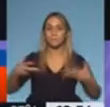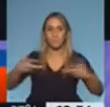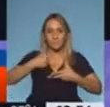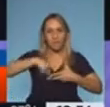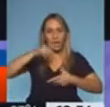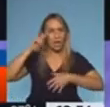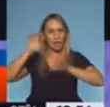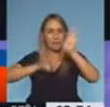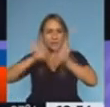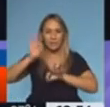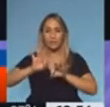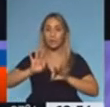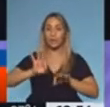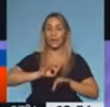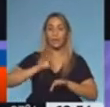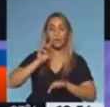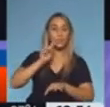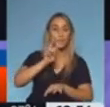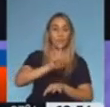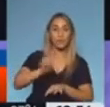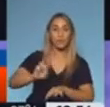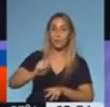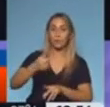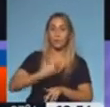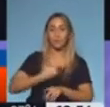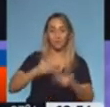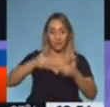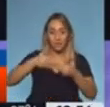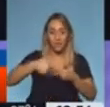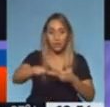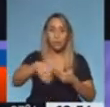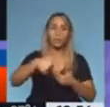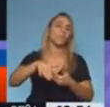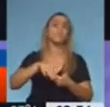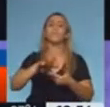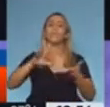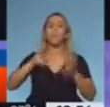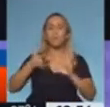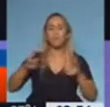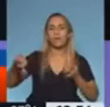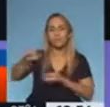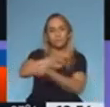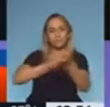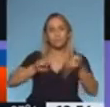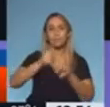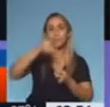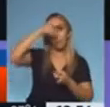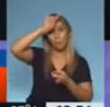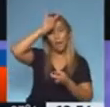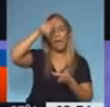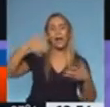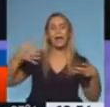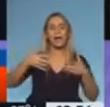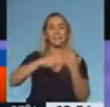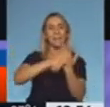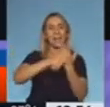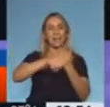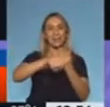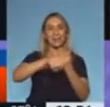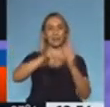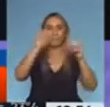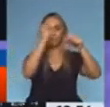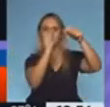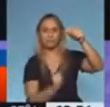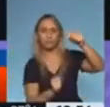de febrero del año 2022 se va a cambiar la forma de comercializar las medias res en la República Argentina, se va a ir al troceo,